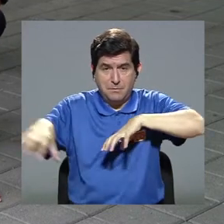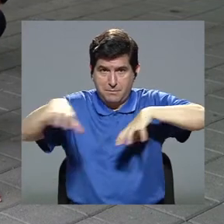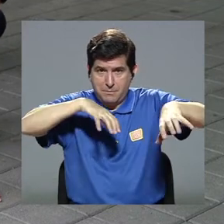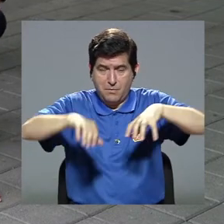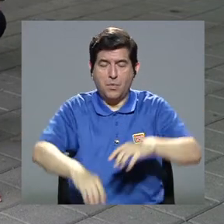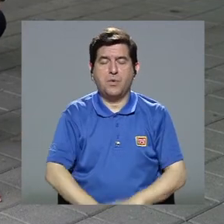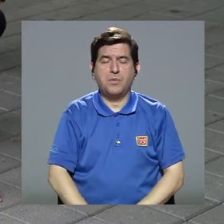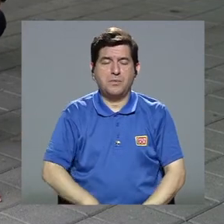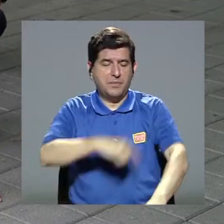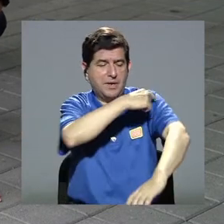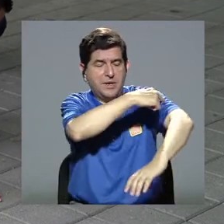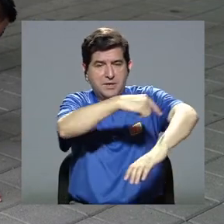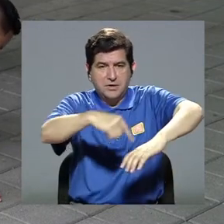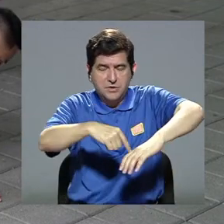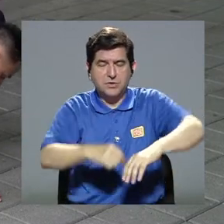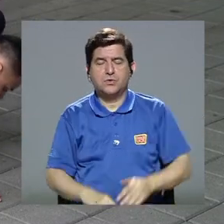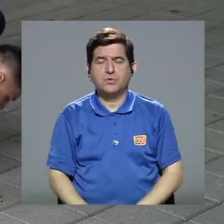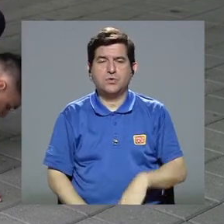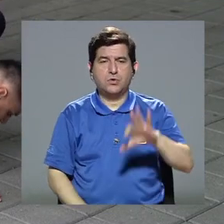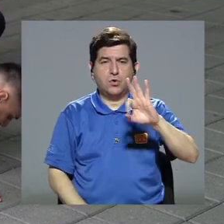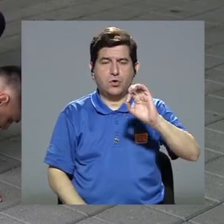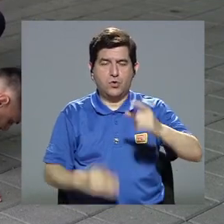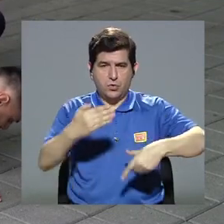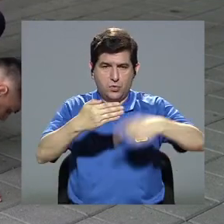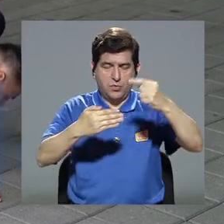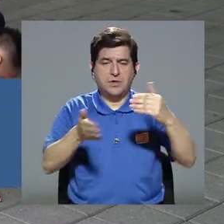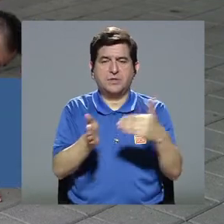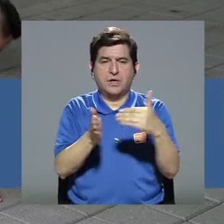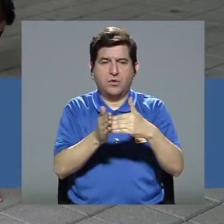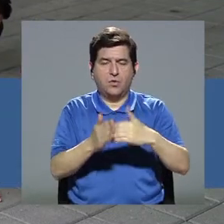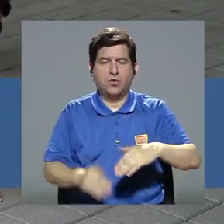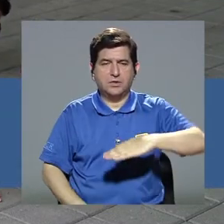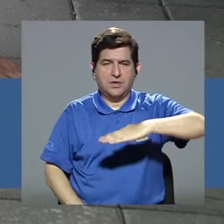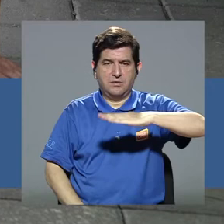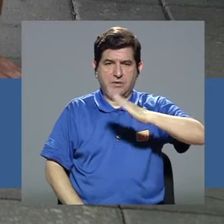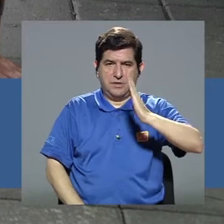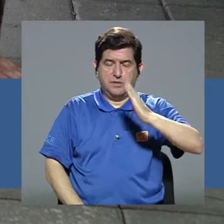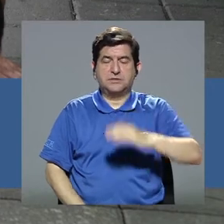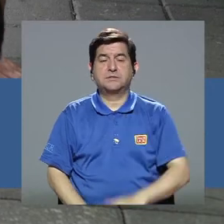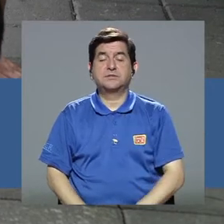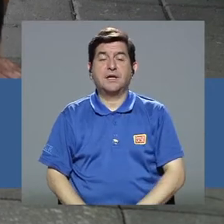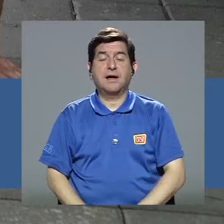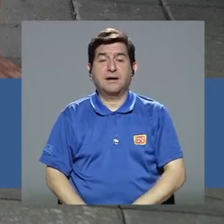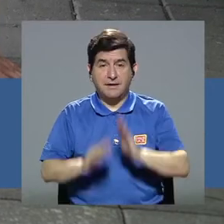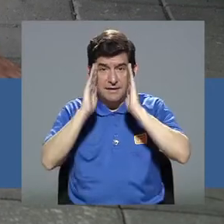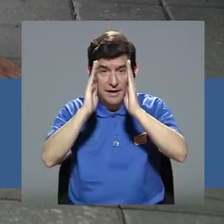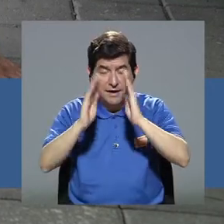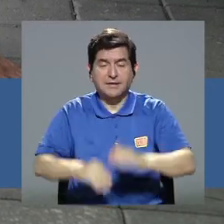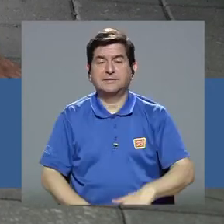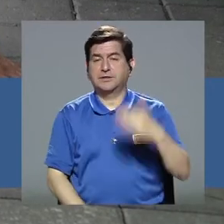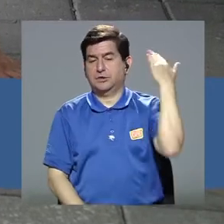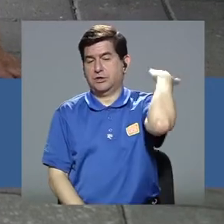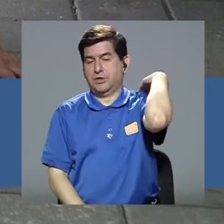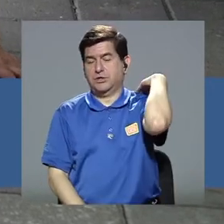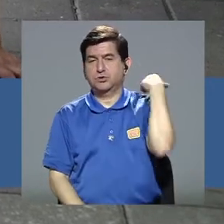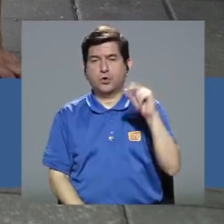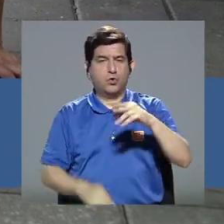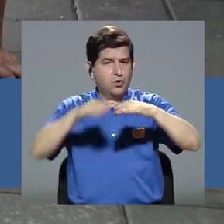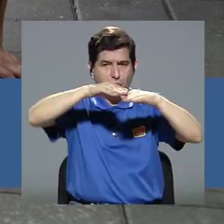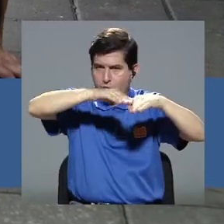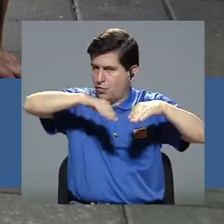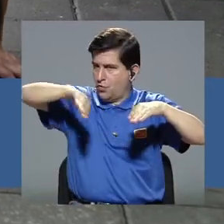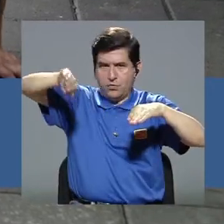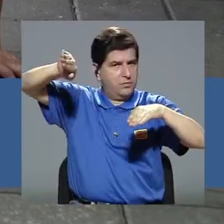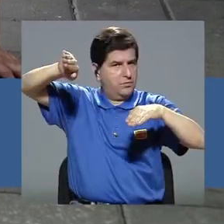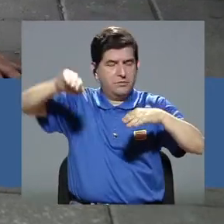hacer un movimiento de mis brazos a ángulo de 90 y volvemos a subir. Cuidamos de igual manera lo que es la parte de la espalda, que no se nos vaya a